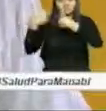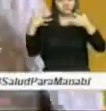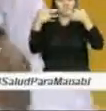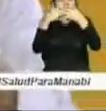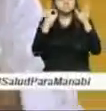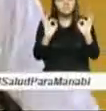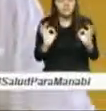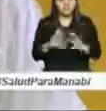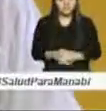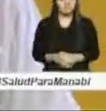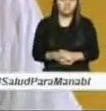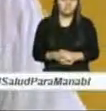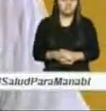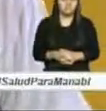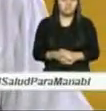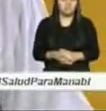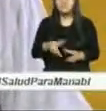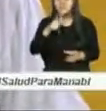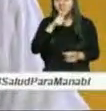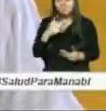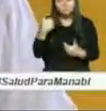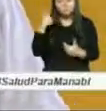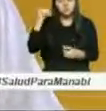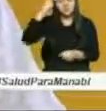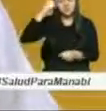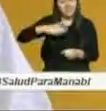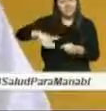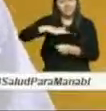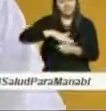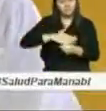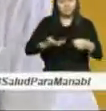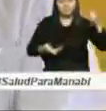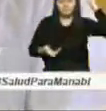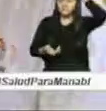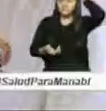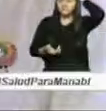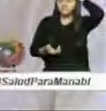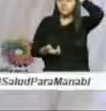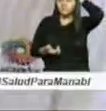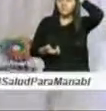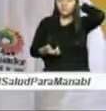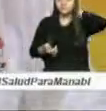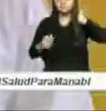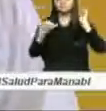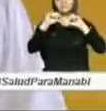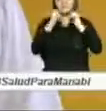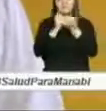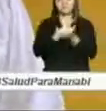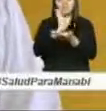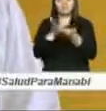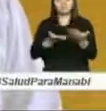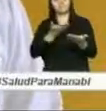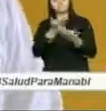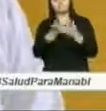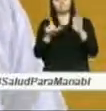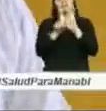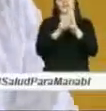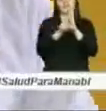institucionalizada. Y eso se realiza por medio del Estado. Por eso presentamos a la Asamblea Nacional la ley de solidaridad para